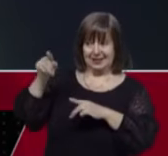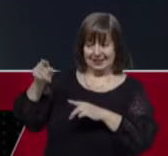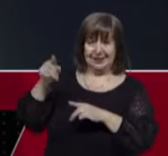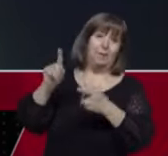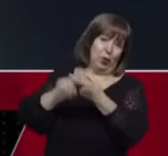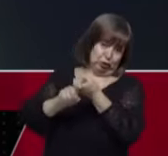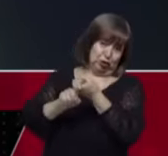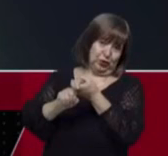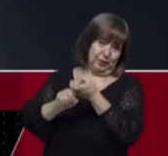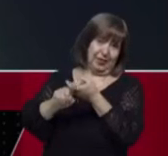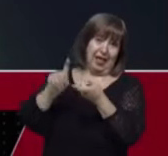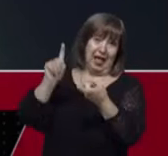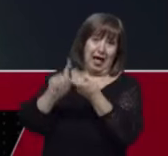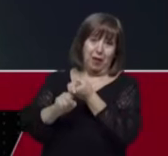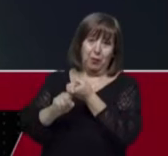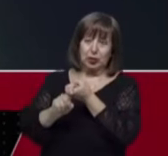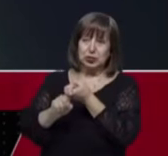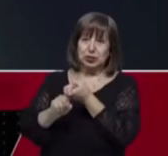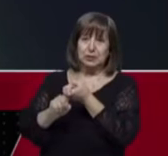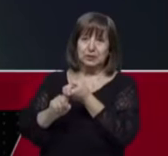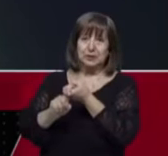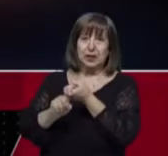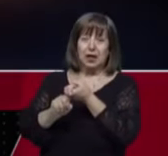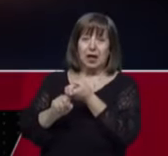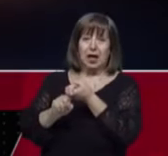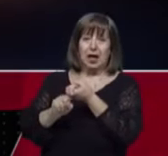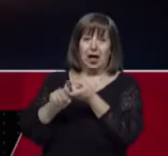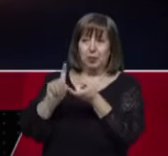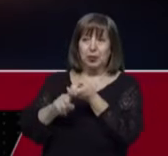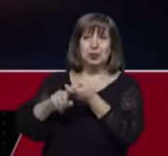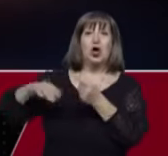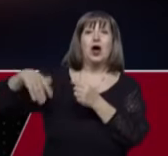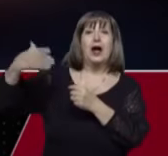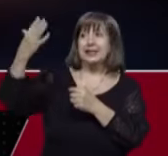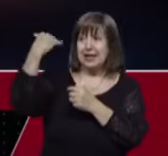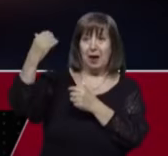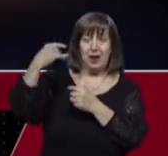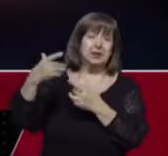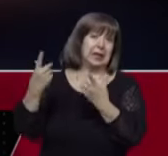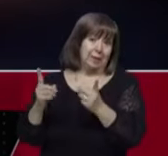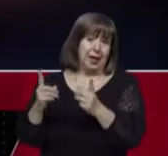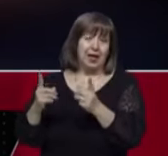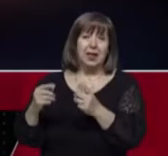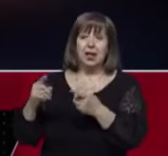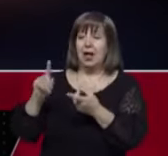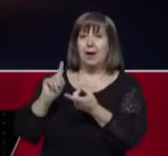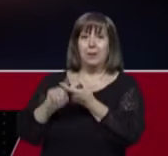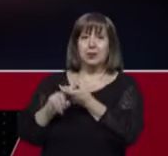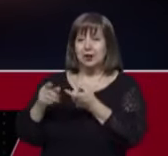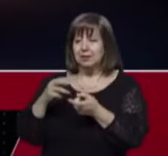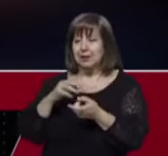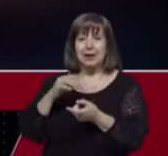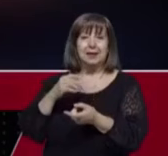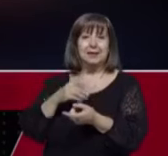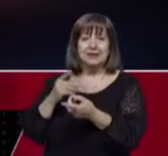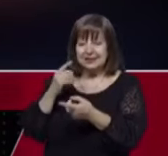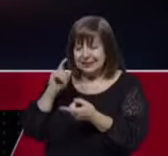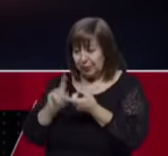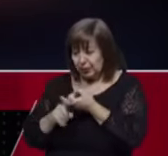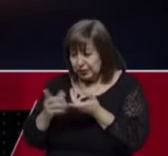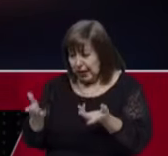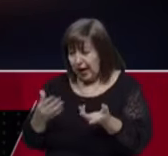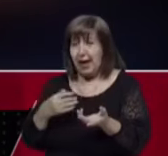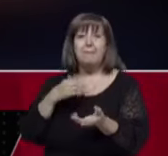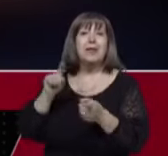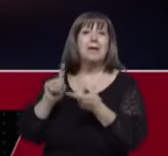situación, porque el padre al ver llegar el móvil nos dice, es acá. Y parece ser de que él se da cuenta que la mamá iba a dar